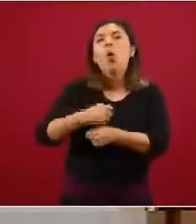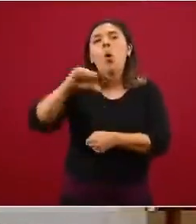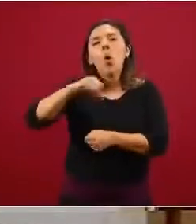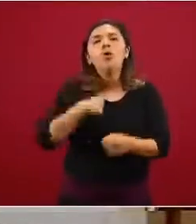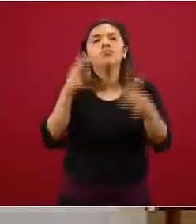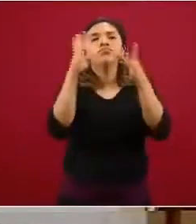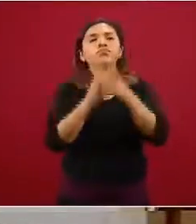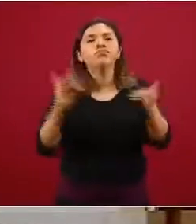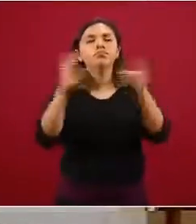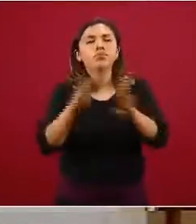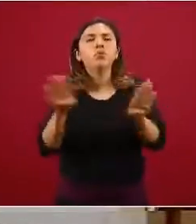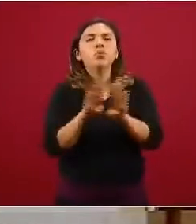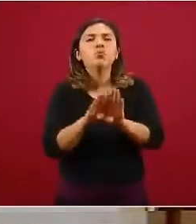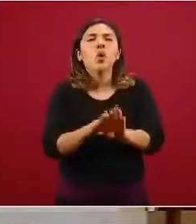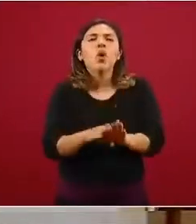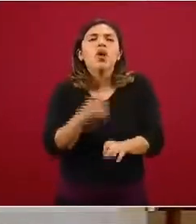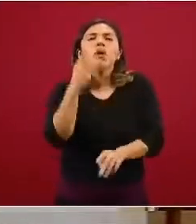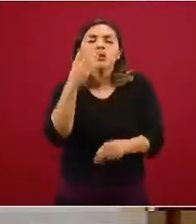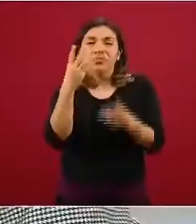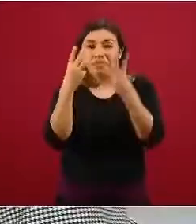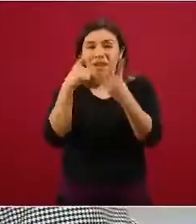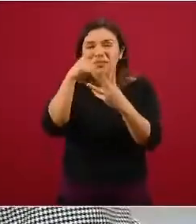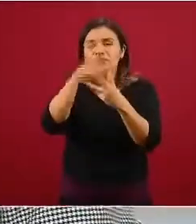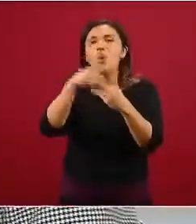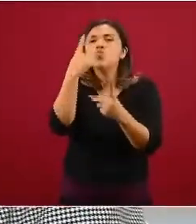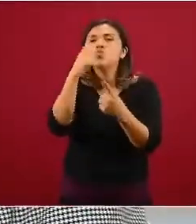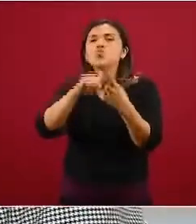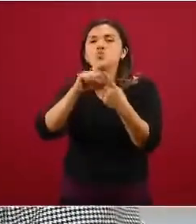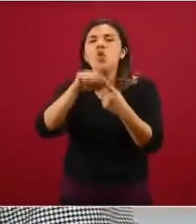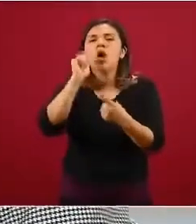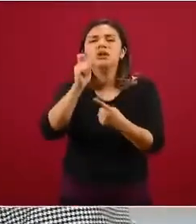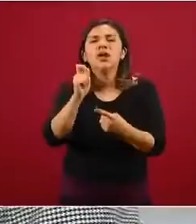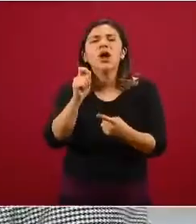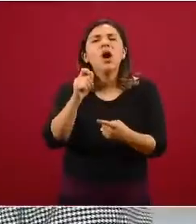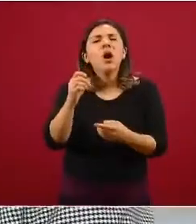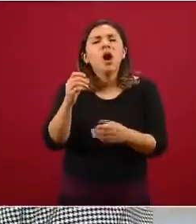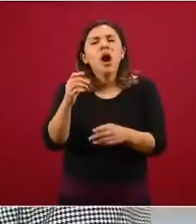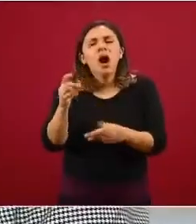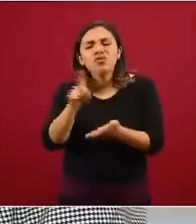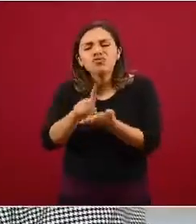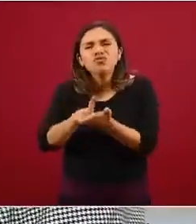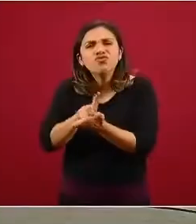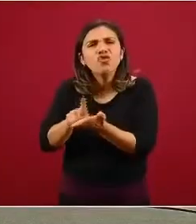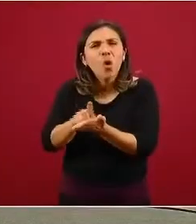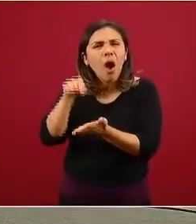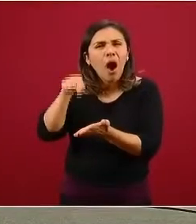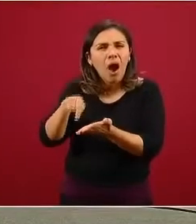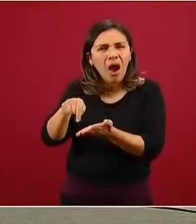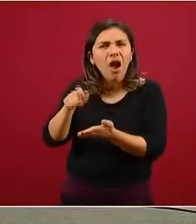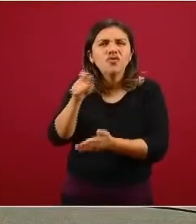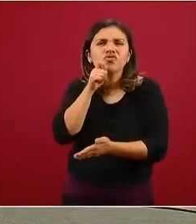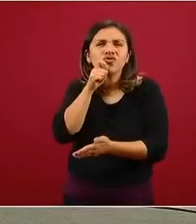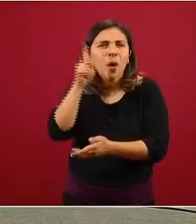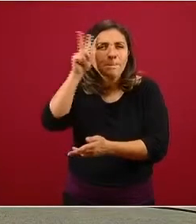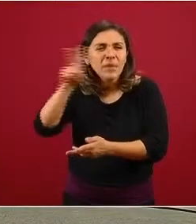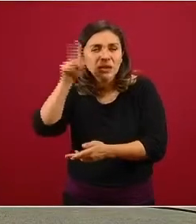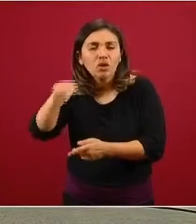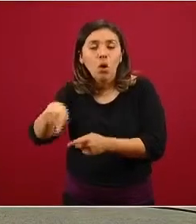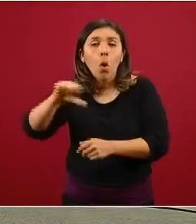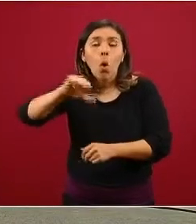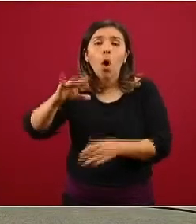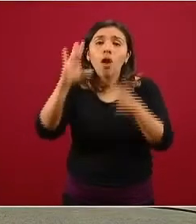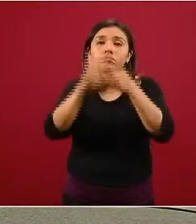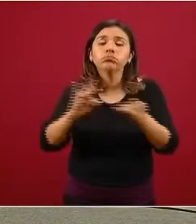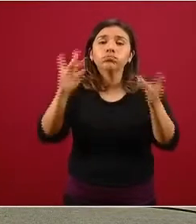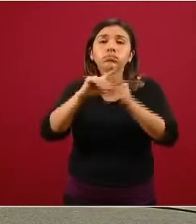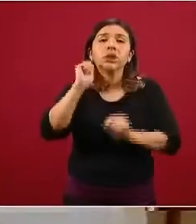empezar a hablar en una de 3 partes que tienen que ver con las sustancias psicoadictivas. El día de hoy vamos a hablar específicamente del consumo de alcohol